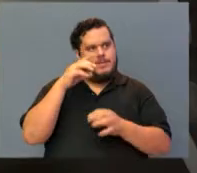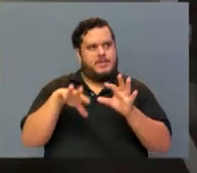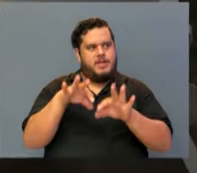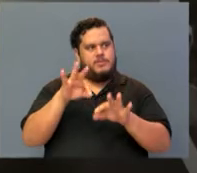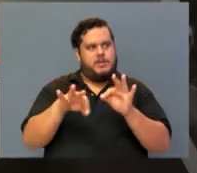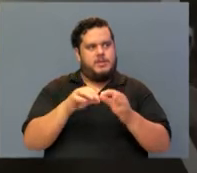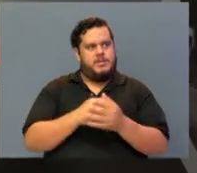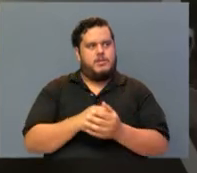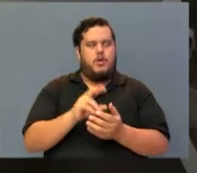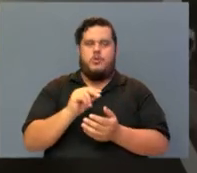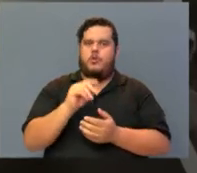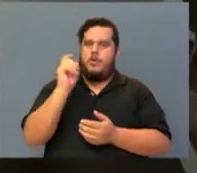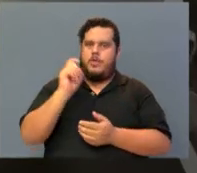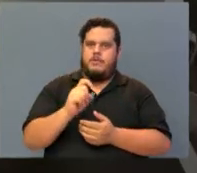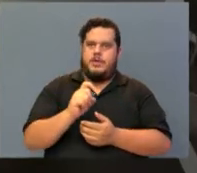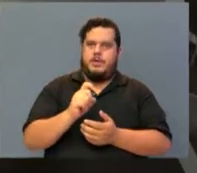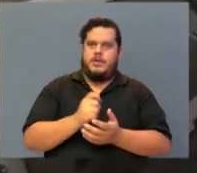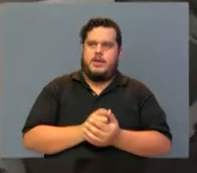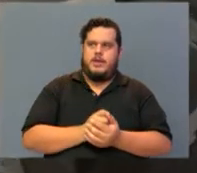selección, no debería